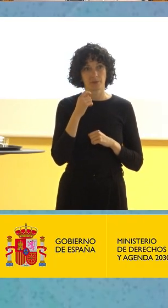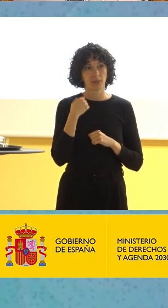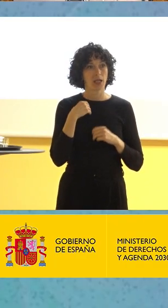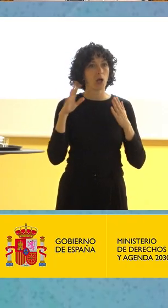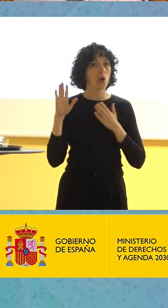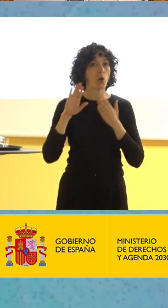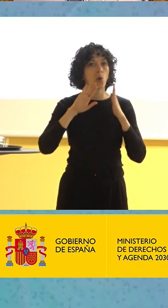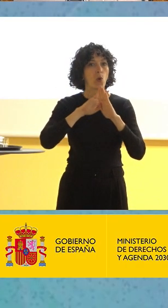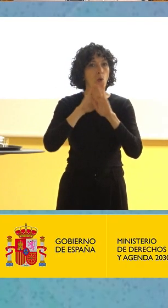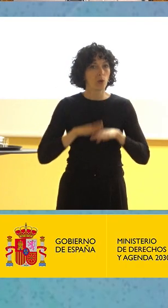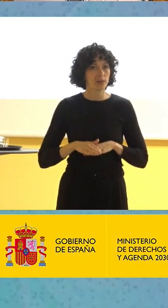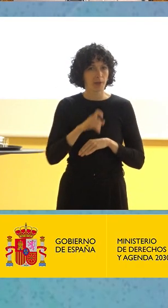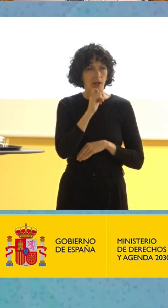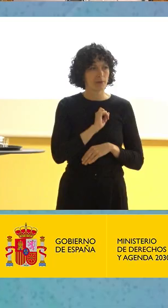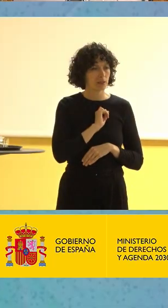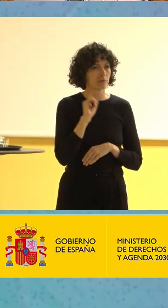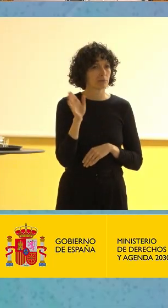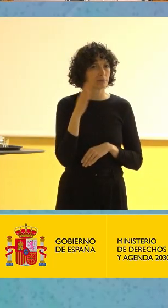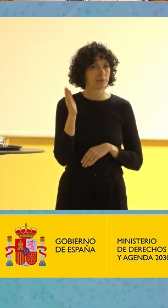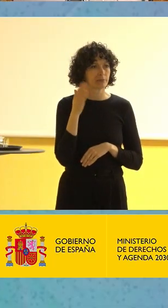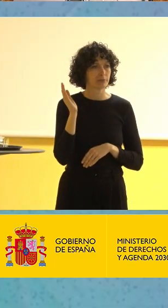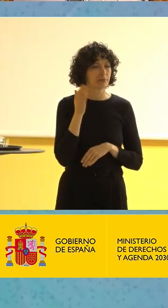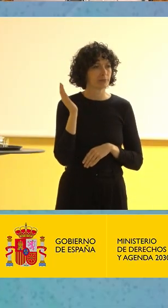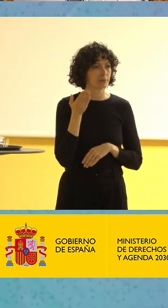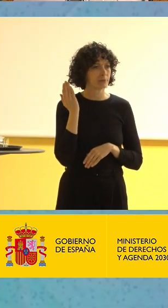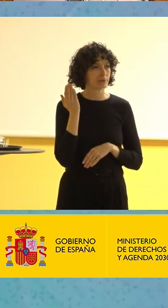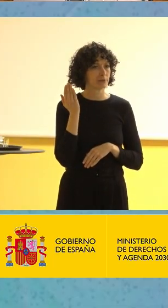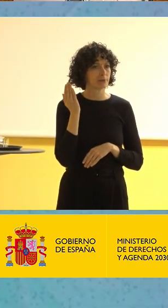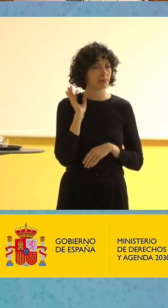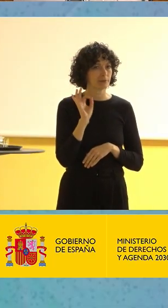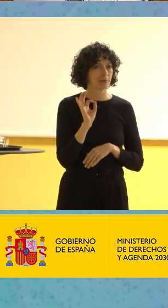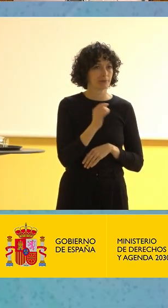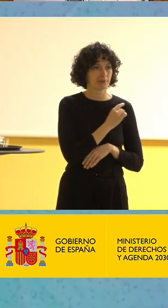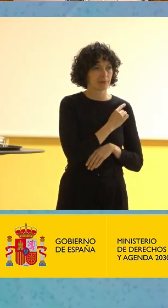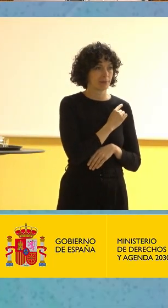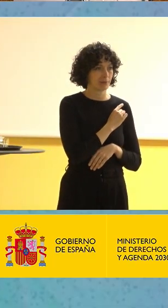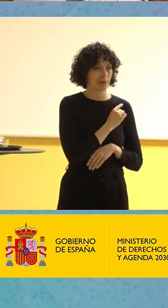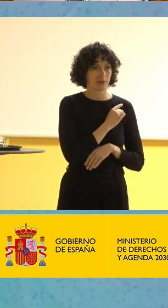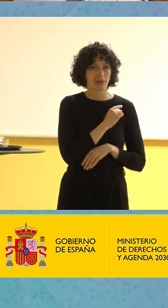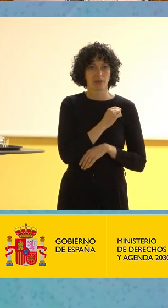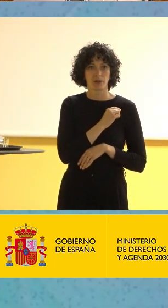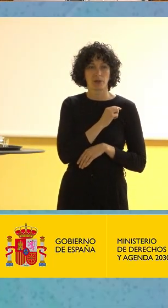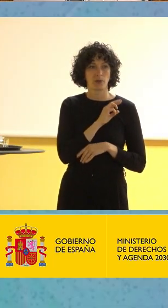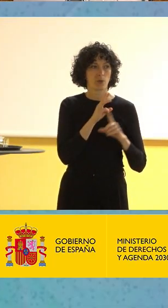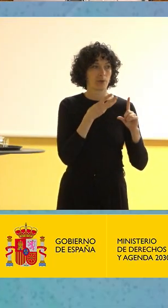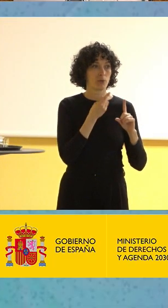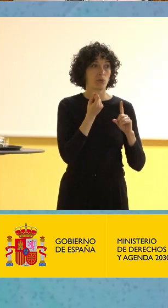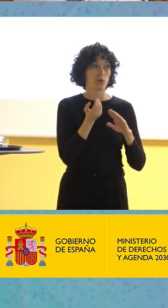última. A ver. Vale, sí. Y ahí os pongo el enlace. Ah, una